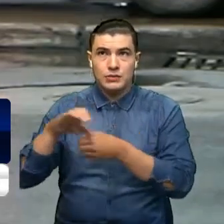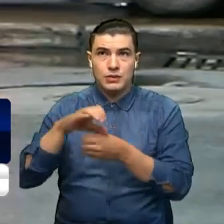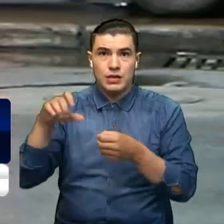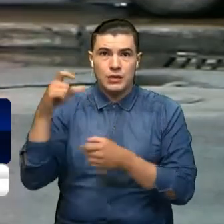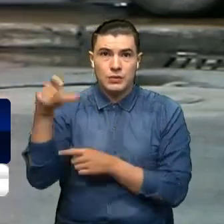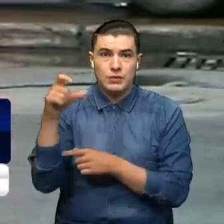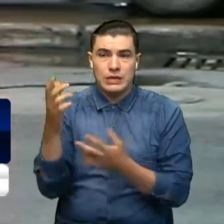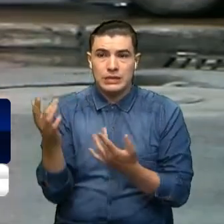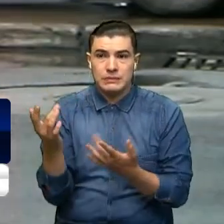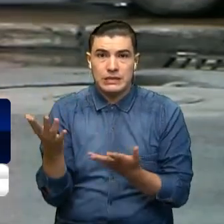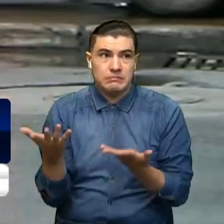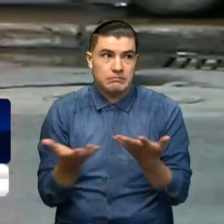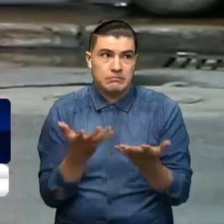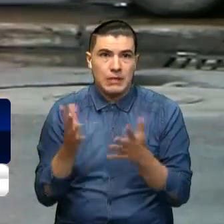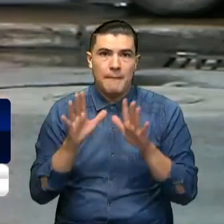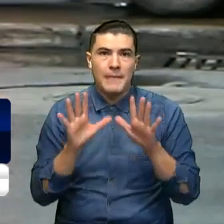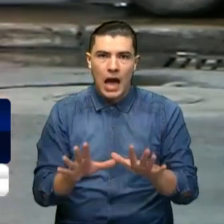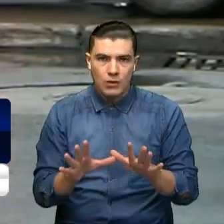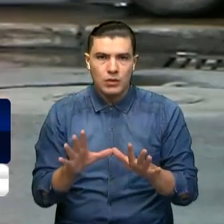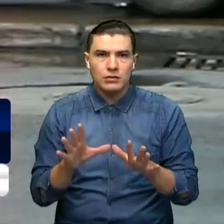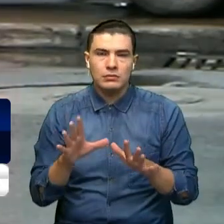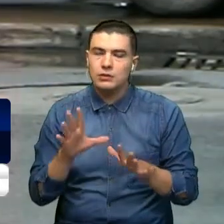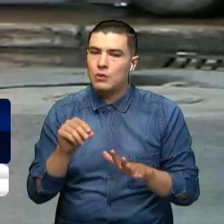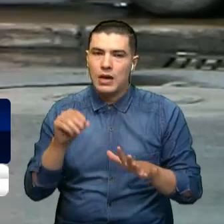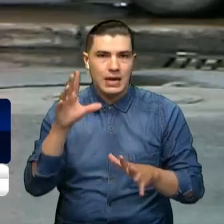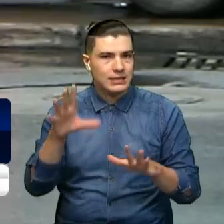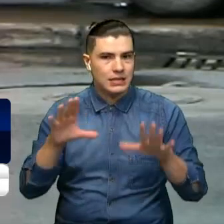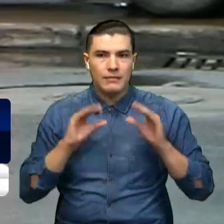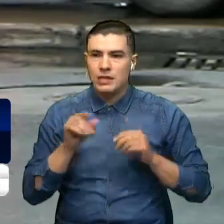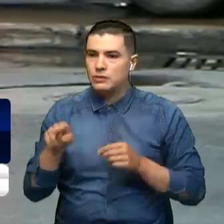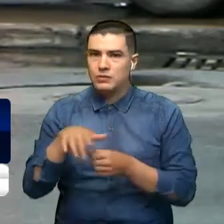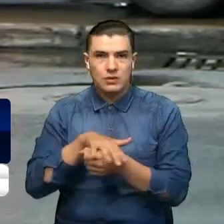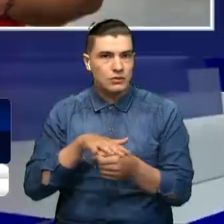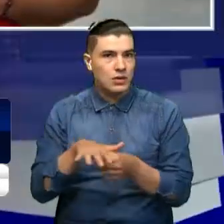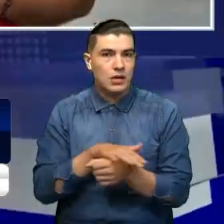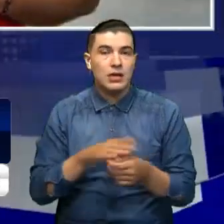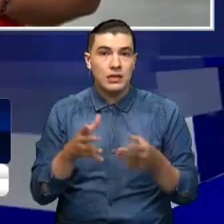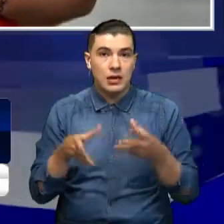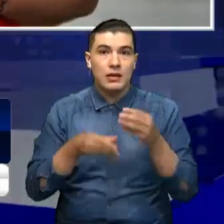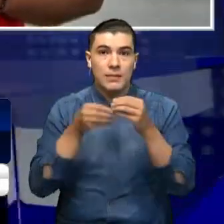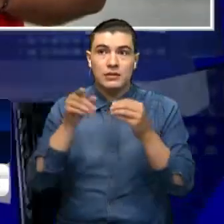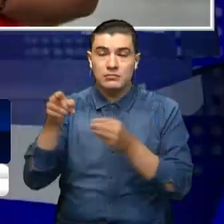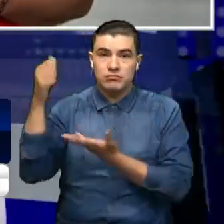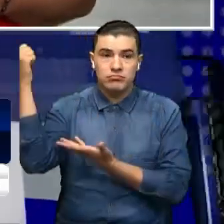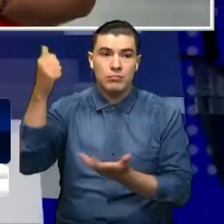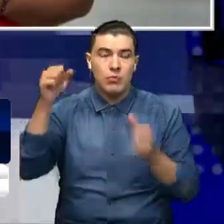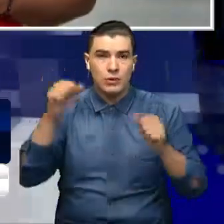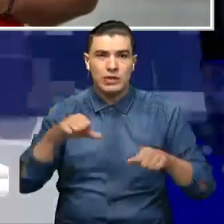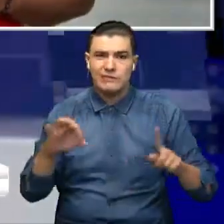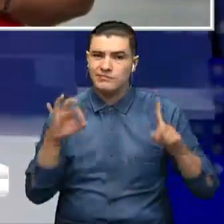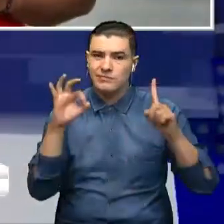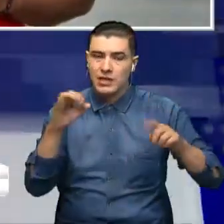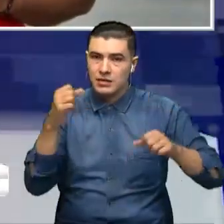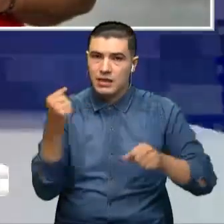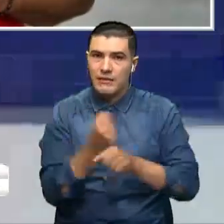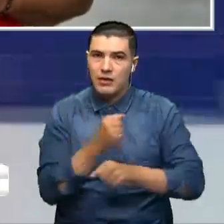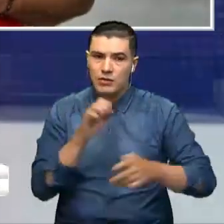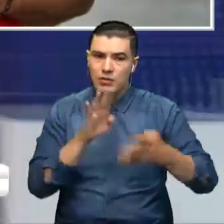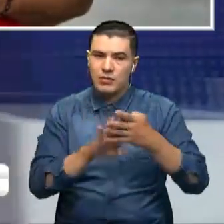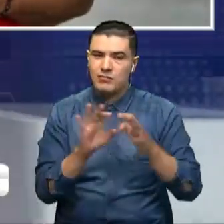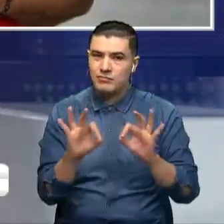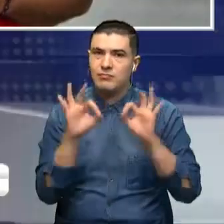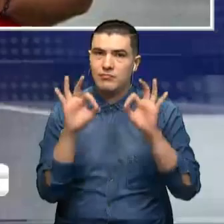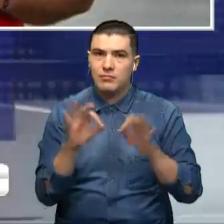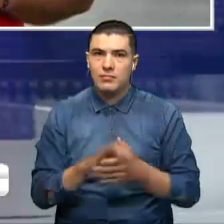encuentran en cese actividad rechazando ese hecho y más garantías para realizar su función compañeros hasta aquí toda la información sigan ustedes